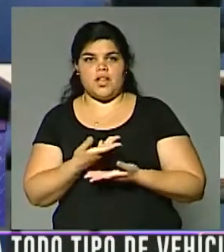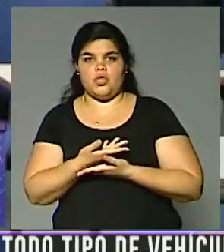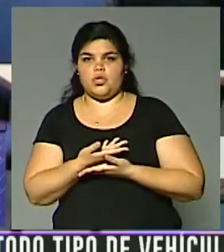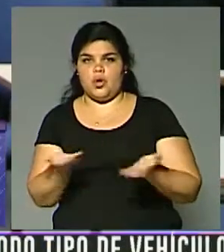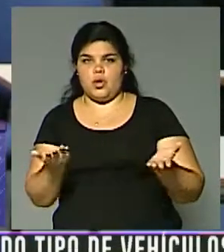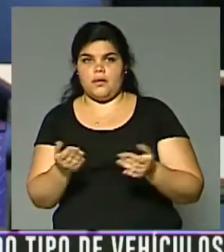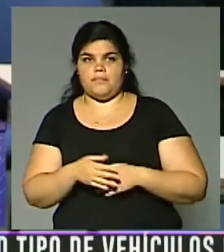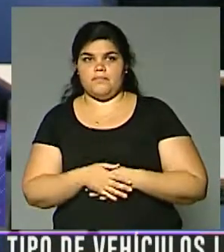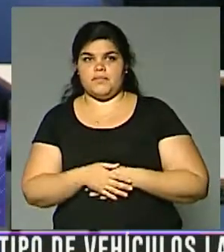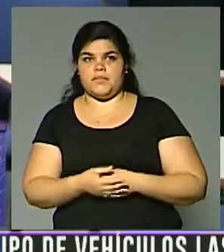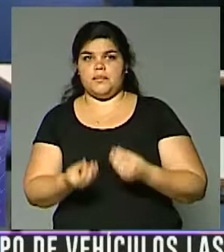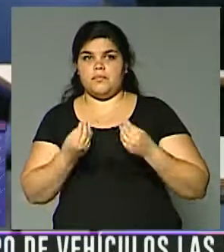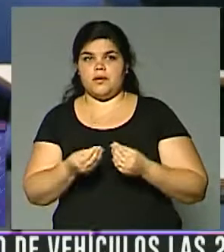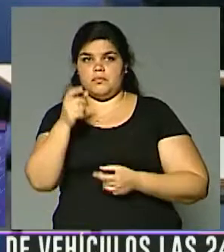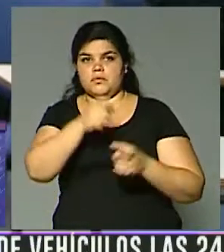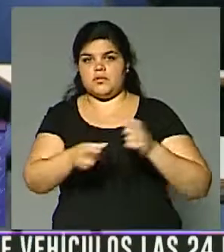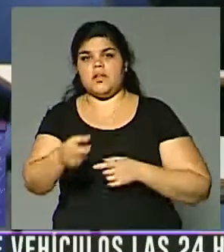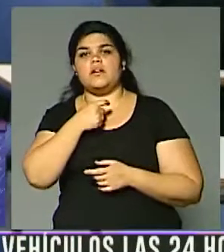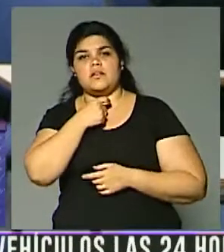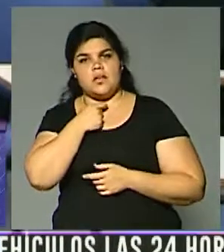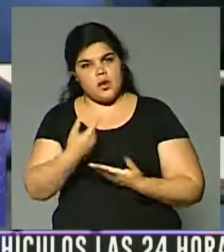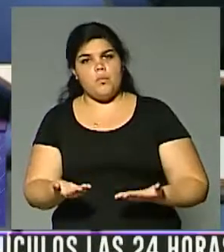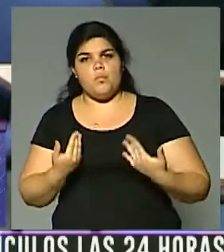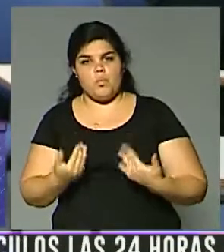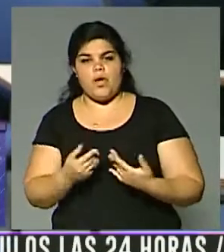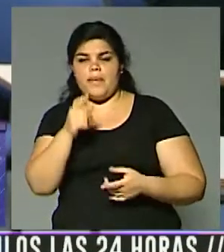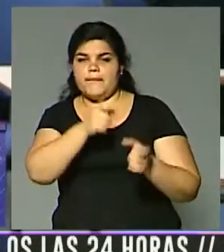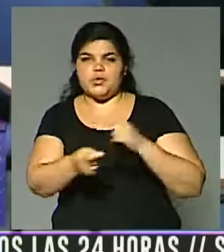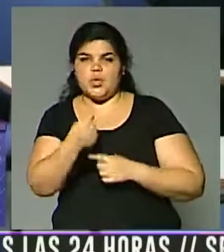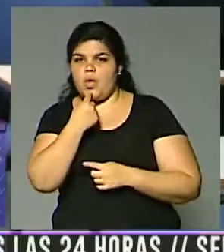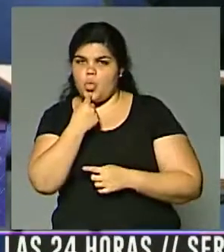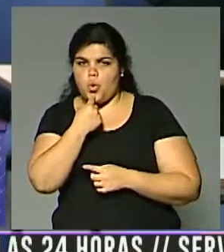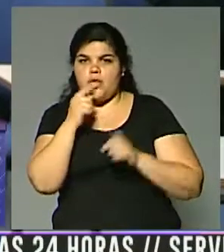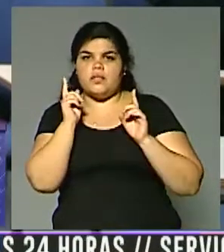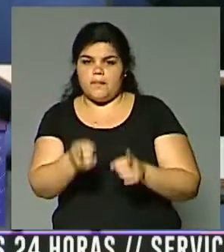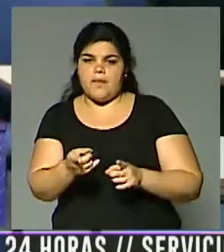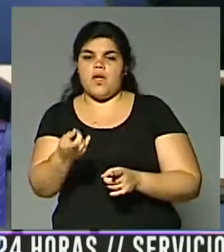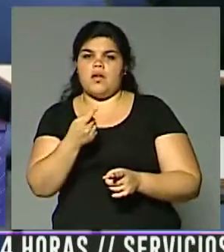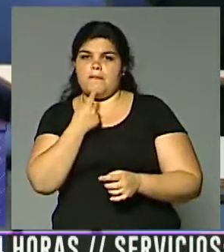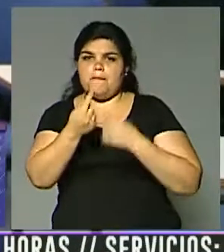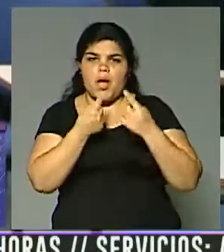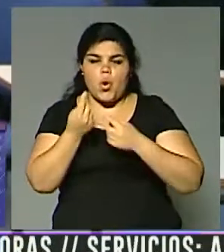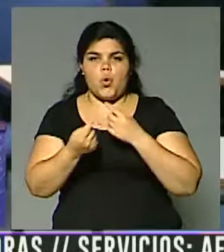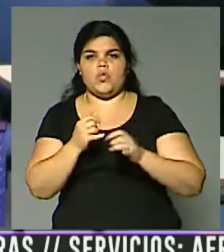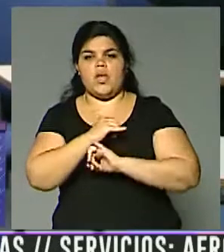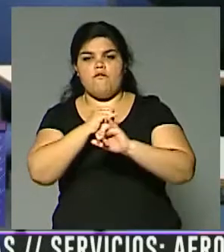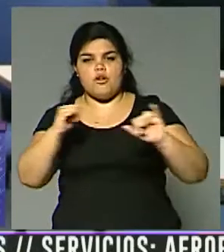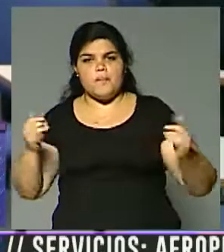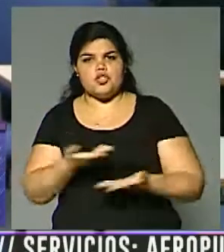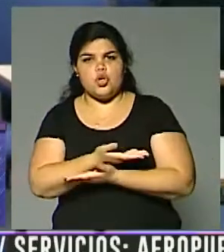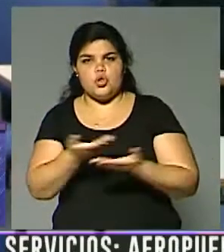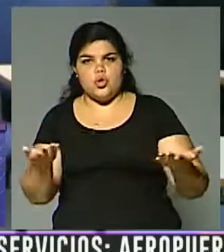cualquiera que quisiera hacer lo mismo pudiera hacerlo y que tuviese dudas pudiera preguntar e informarse no a todos entienden bien